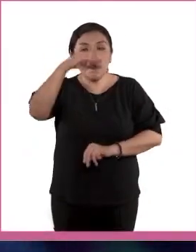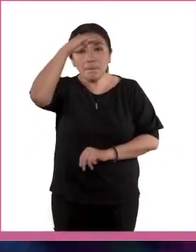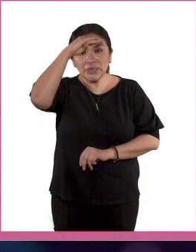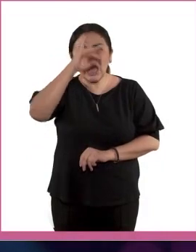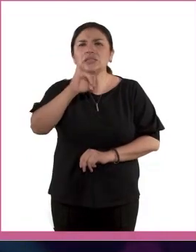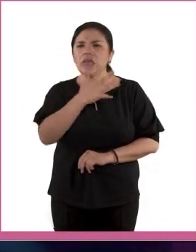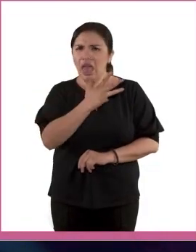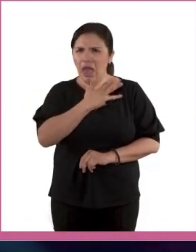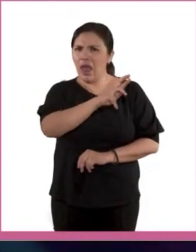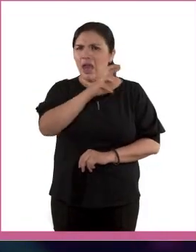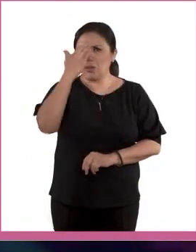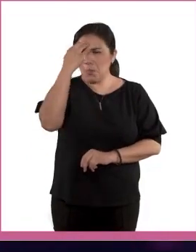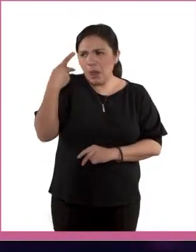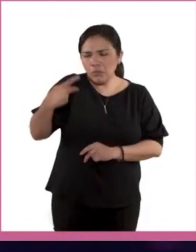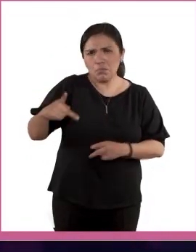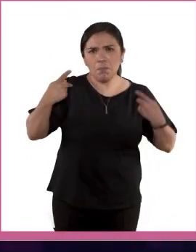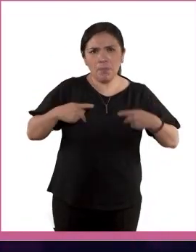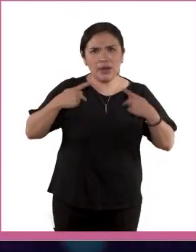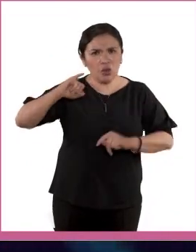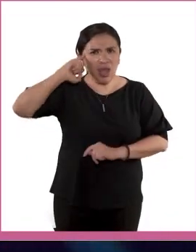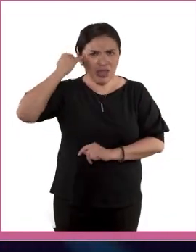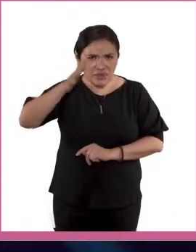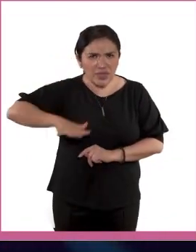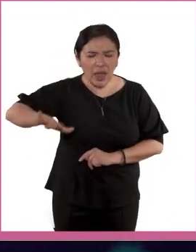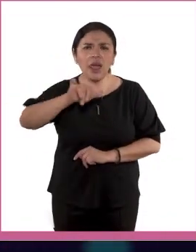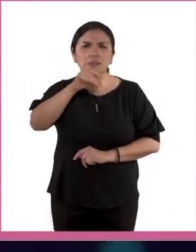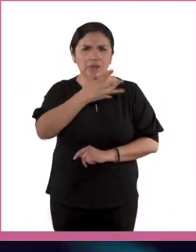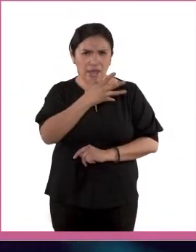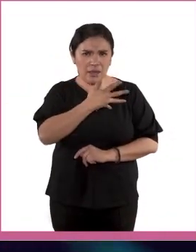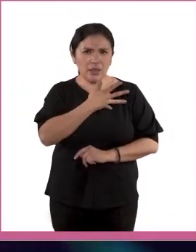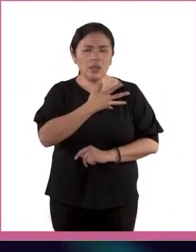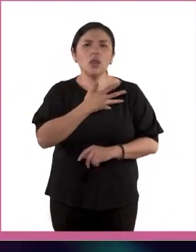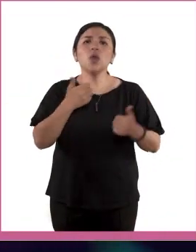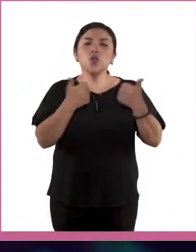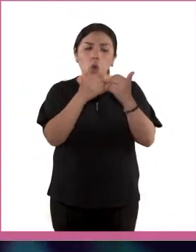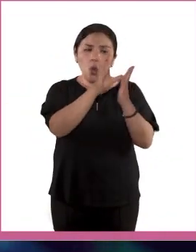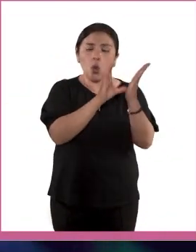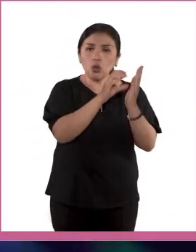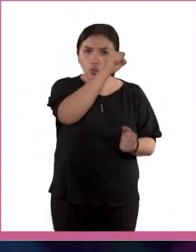Teóricamente, sí hay un reconocimiento a esta población. Incluso